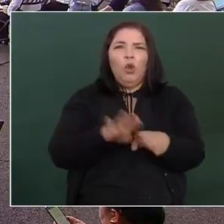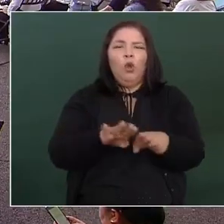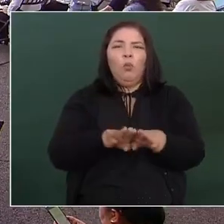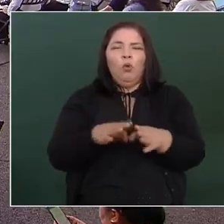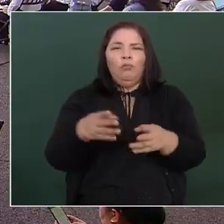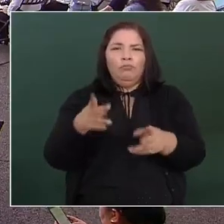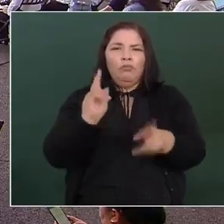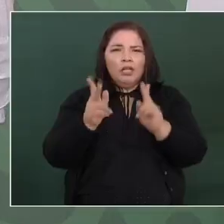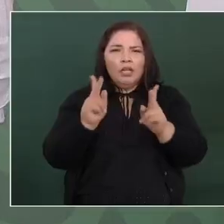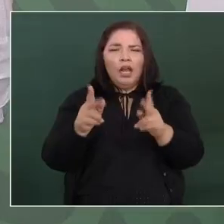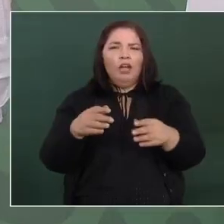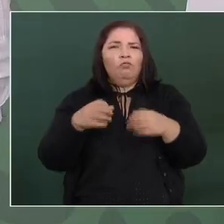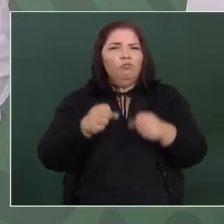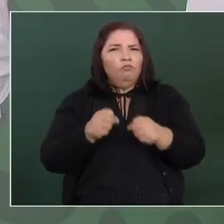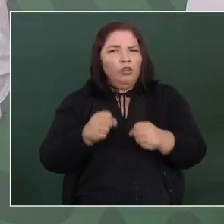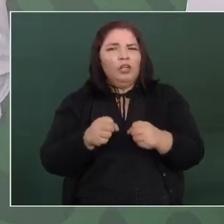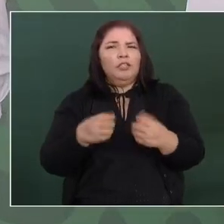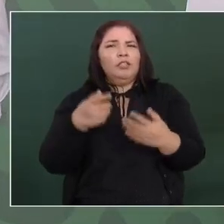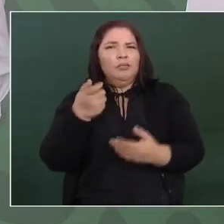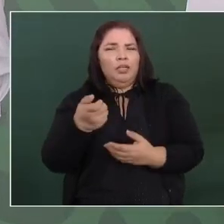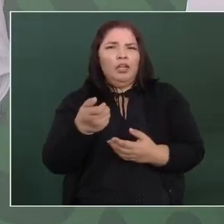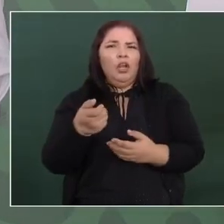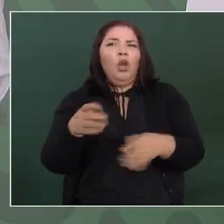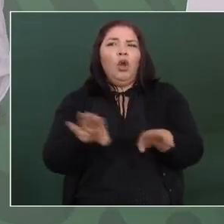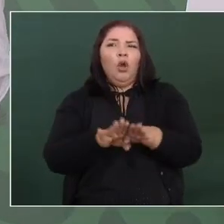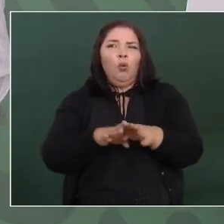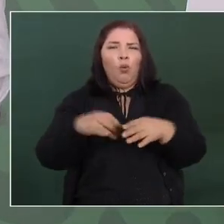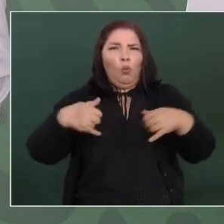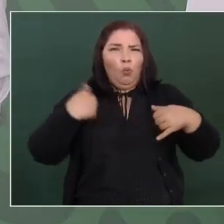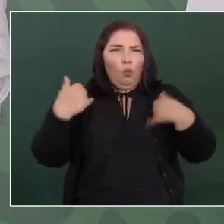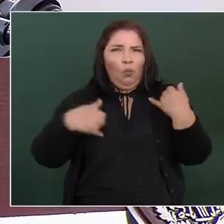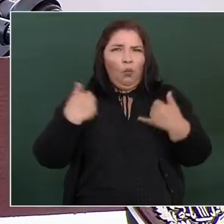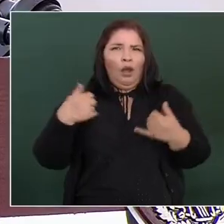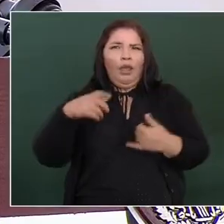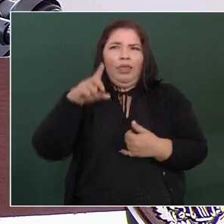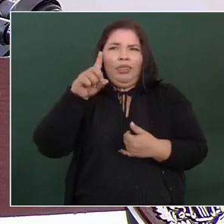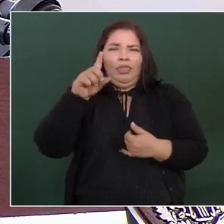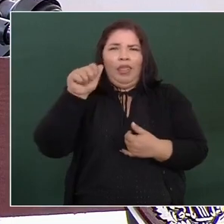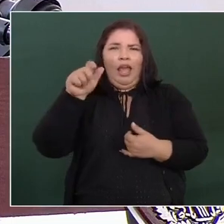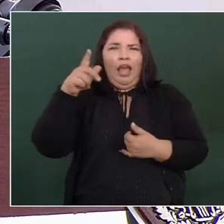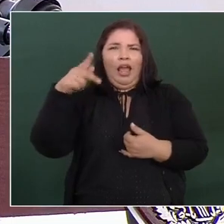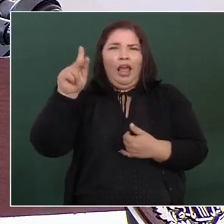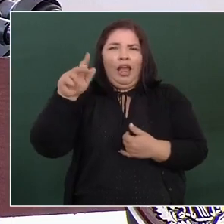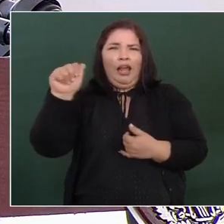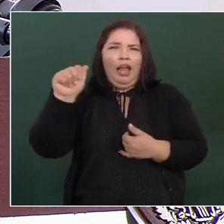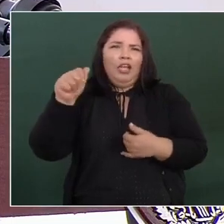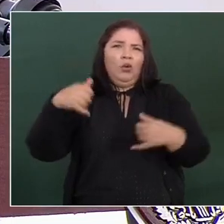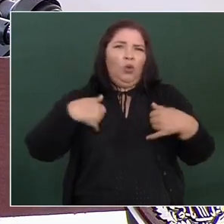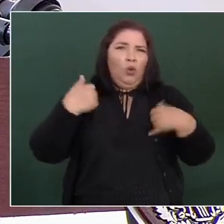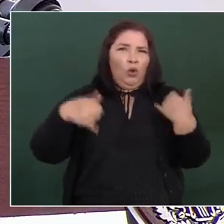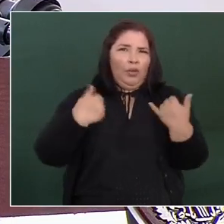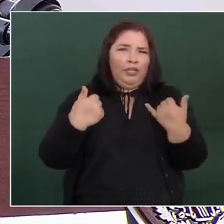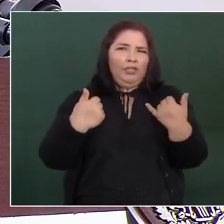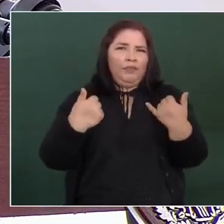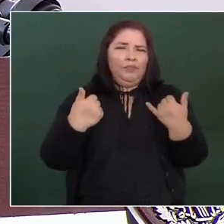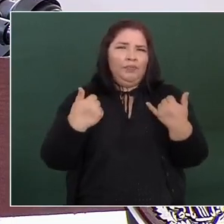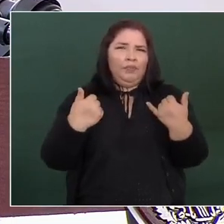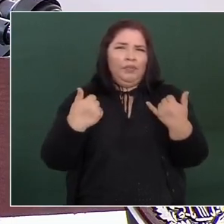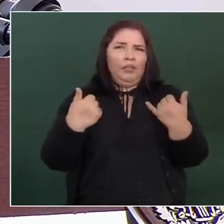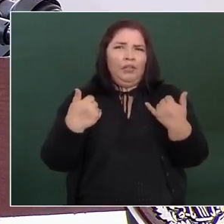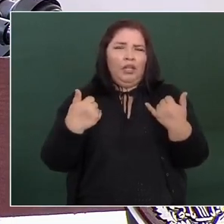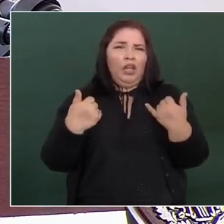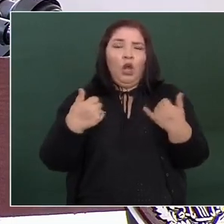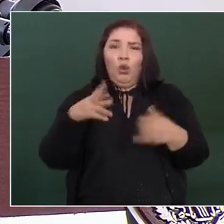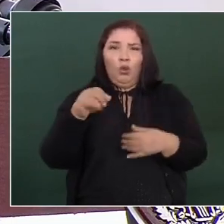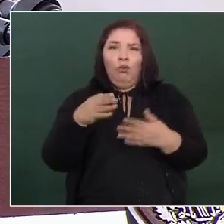nosotros abordar con mucha fuerza y también el tema de los jóvenes que se llaman los DACA, que son jóvenes que no es que no